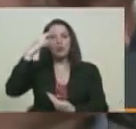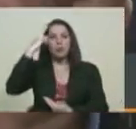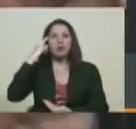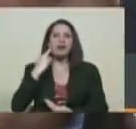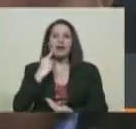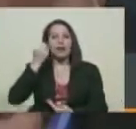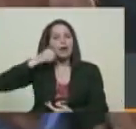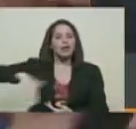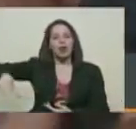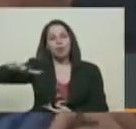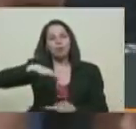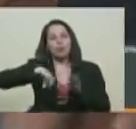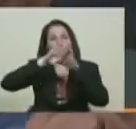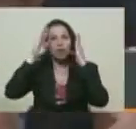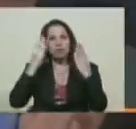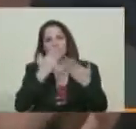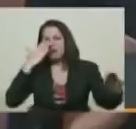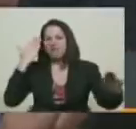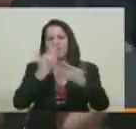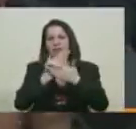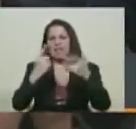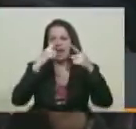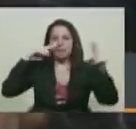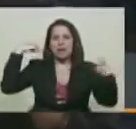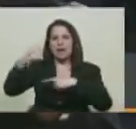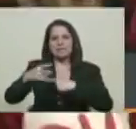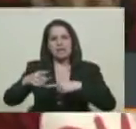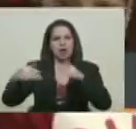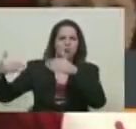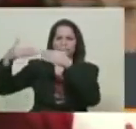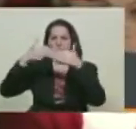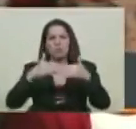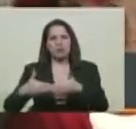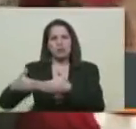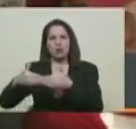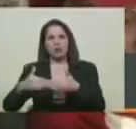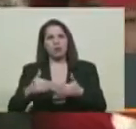pueblos del mundo ante las amenazas imperiales.